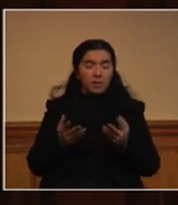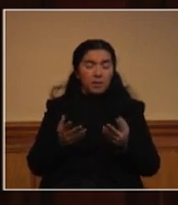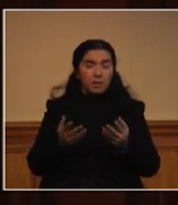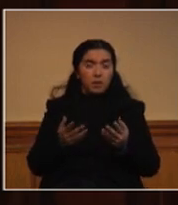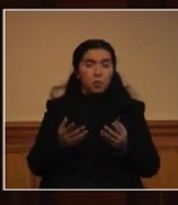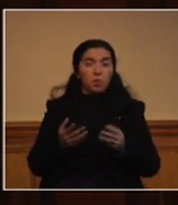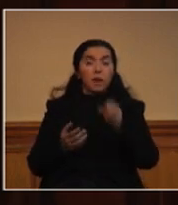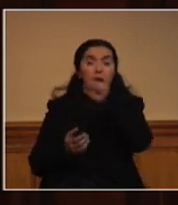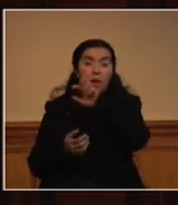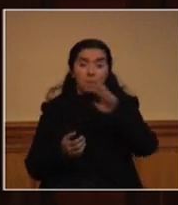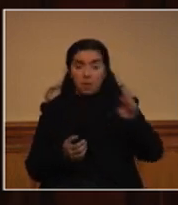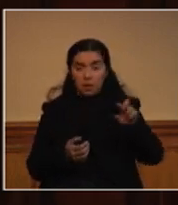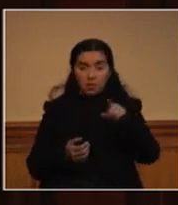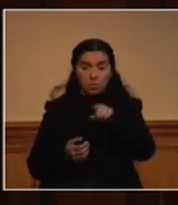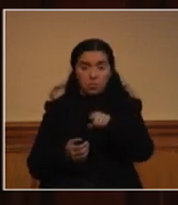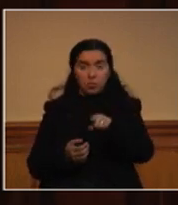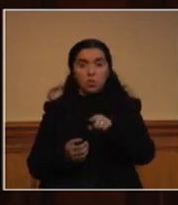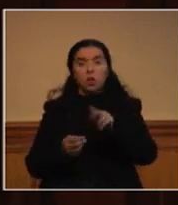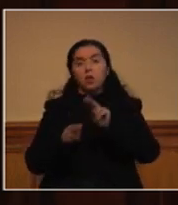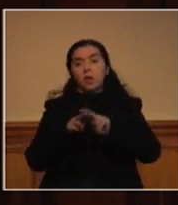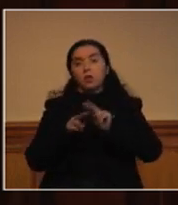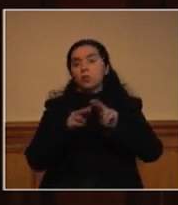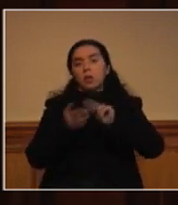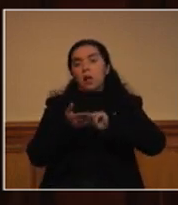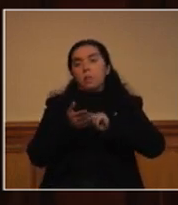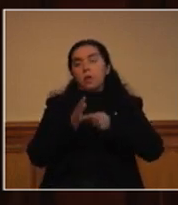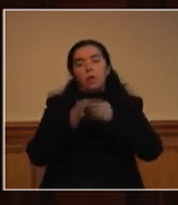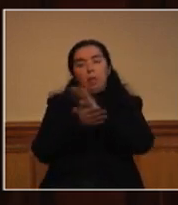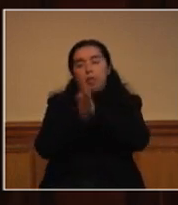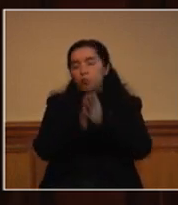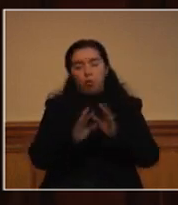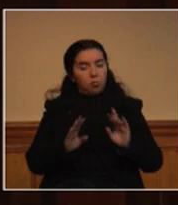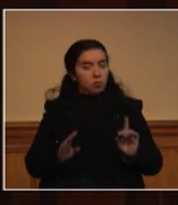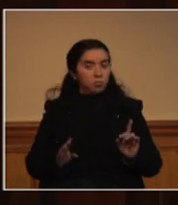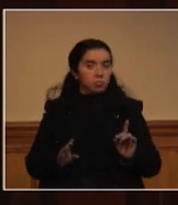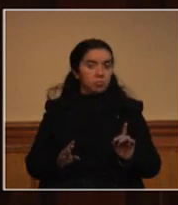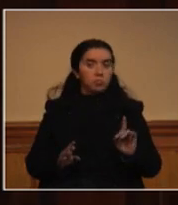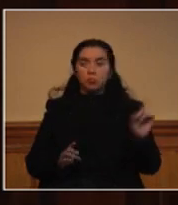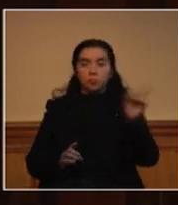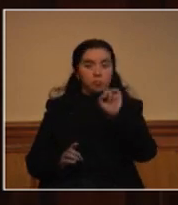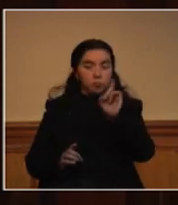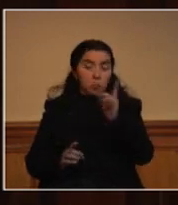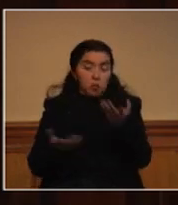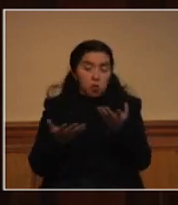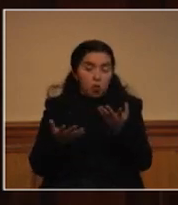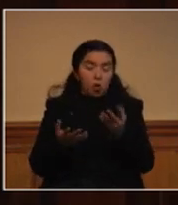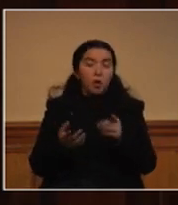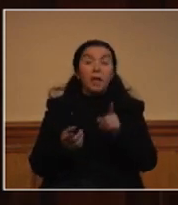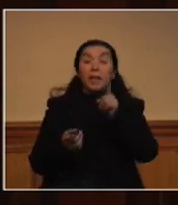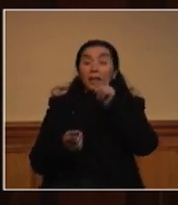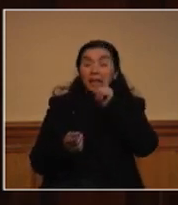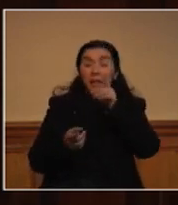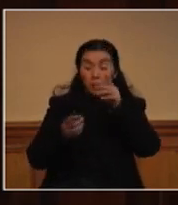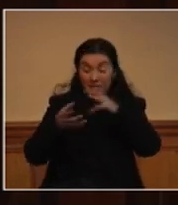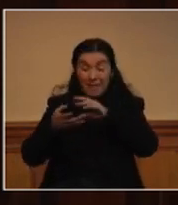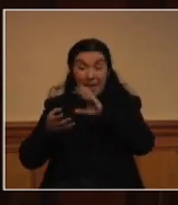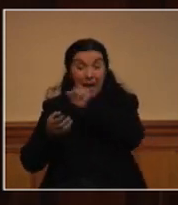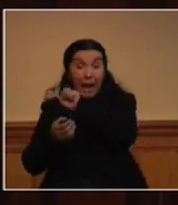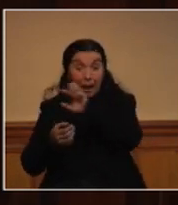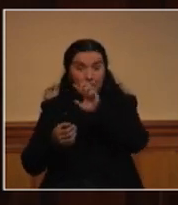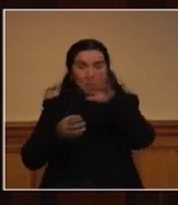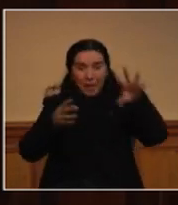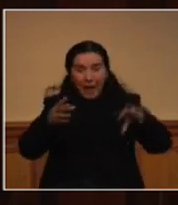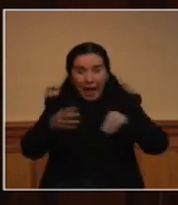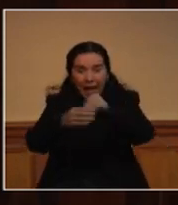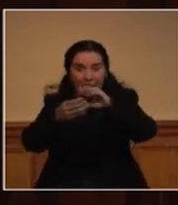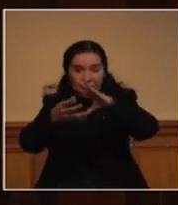una aplicación que nos va a solucionar todo el problema, sino que realmente tenemos que incluirlos como recursos dentro